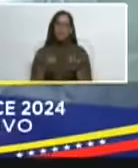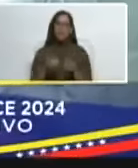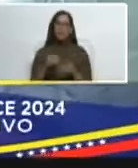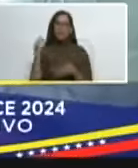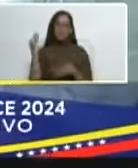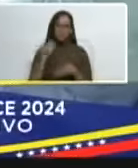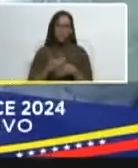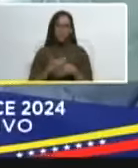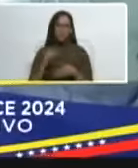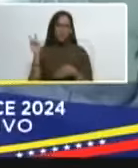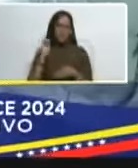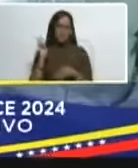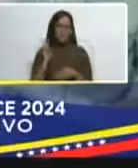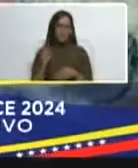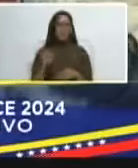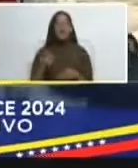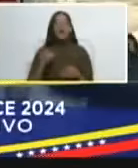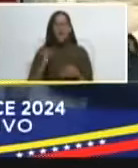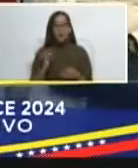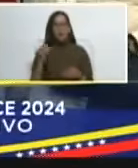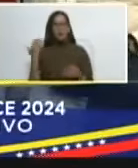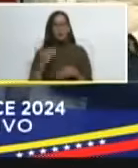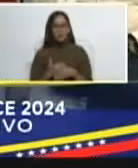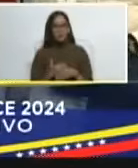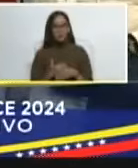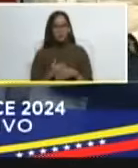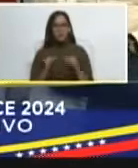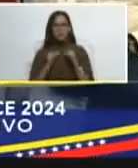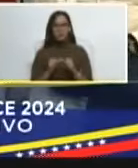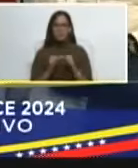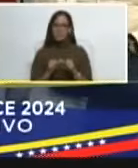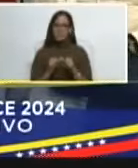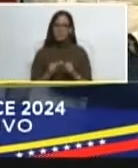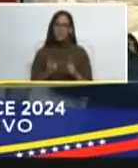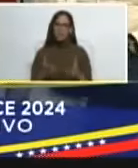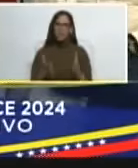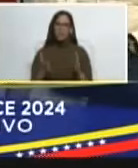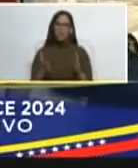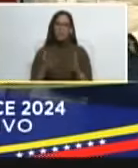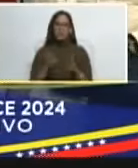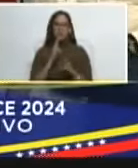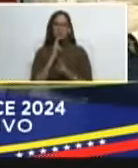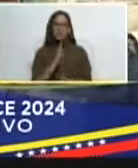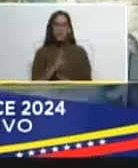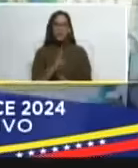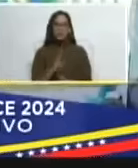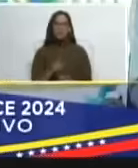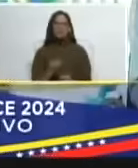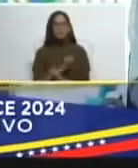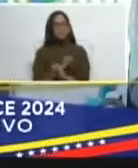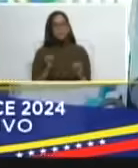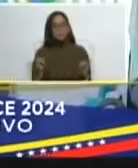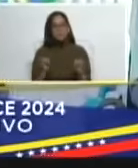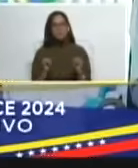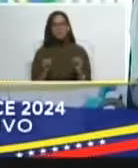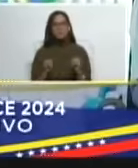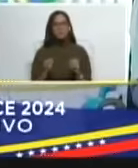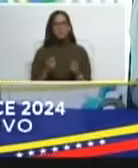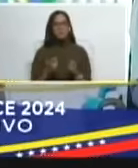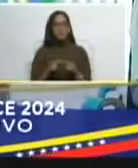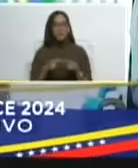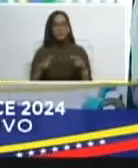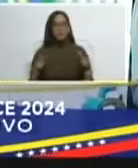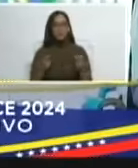de Venezuela. Venezuela, aún con sanciones, sigue y logró esta serie de resultados. Finalmente, el tema del crecimiento